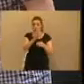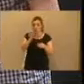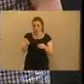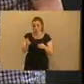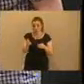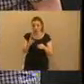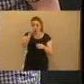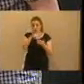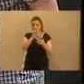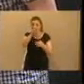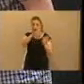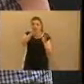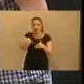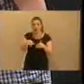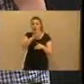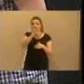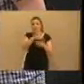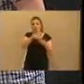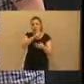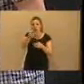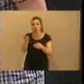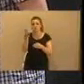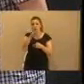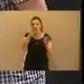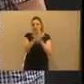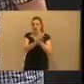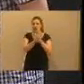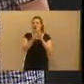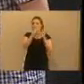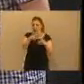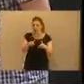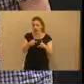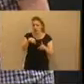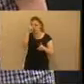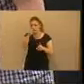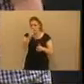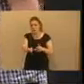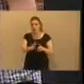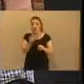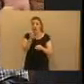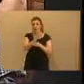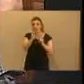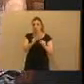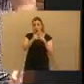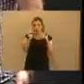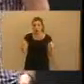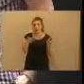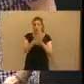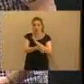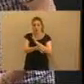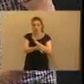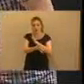finales de 2013 era de más de 40 millones de euros, una cifra realmente respetable teniendo en cuenta que su financiación anual declarada en